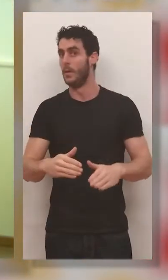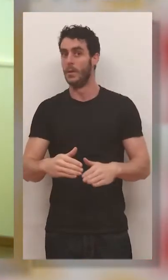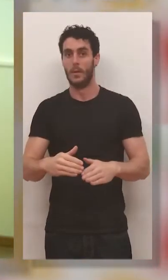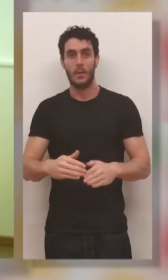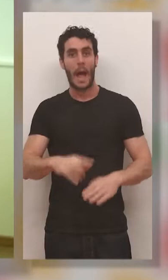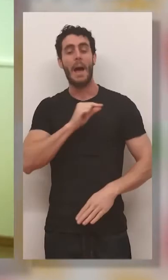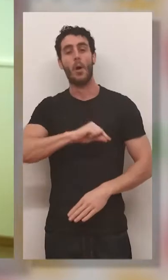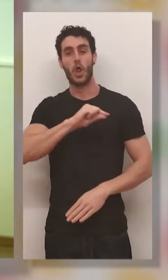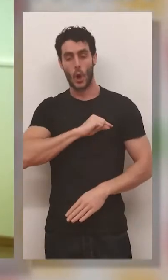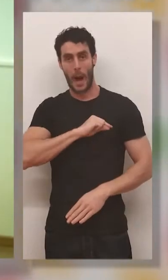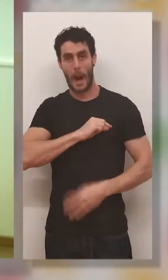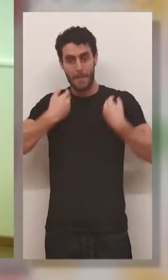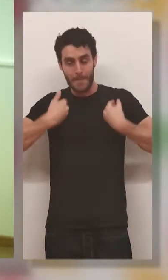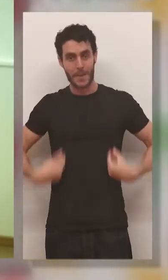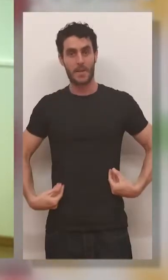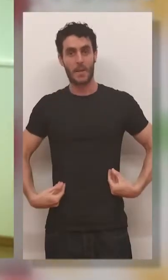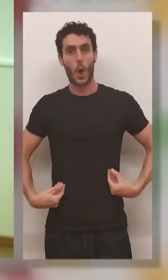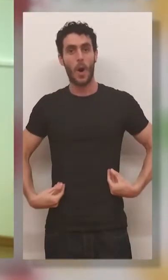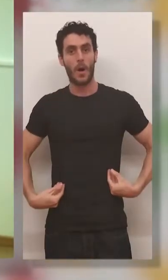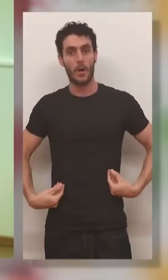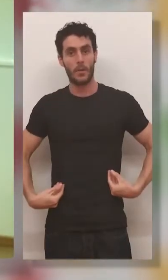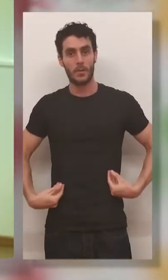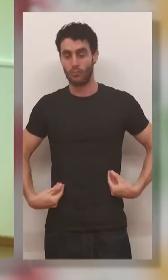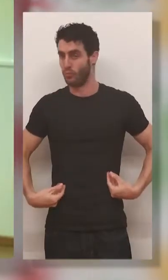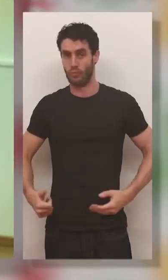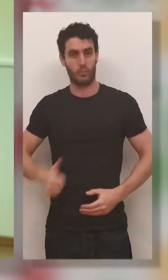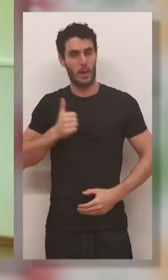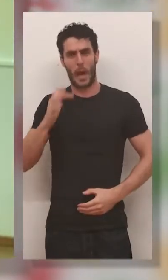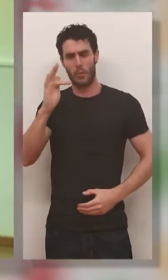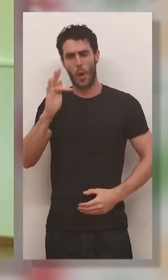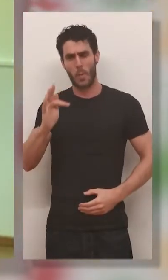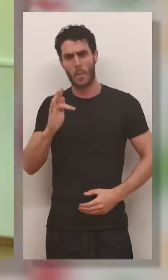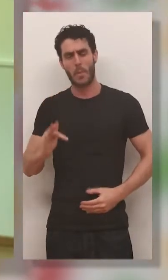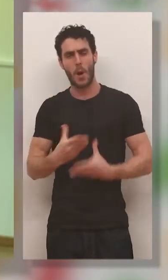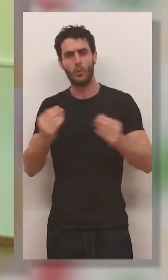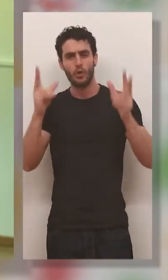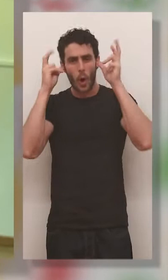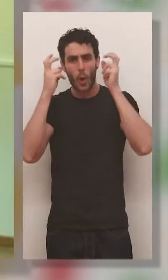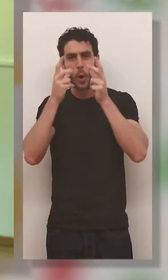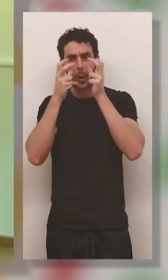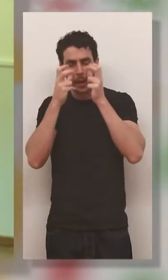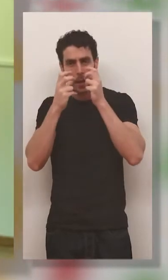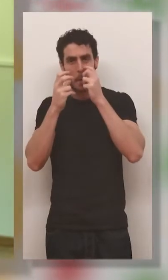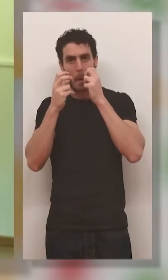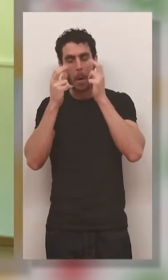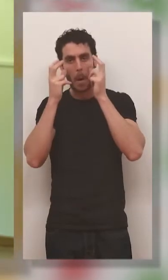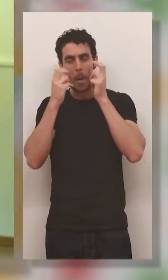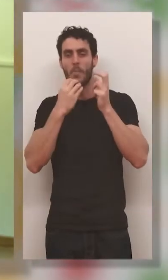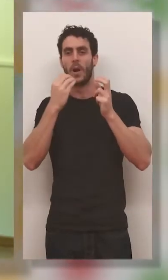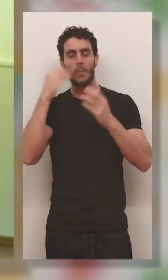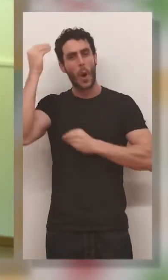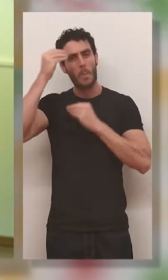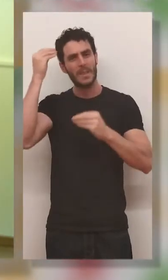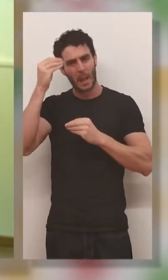emocional, físico, pues son muchas las ventajas. A nivel cognitivo, un mayor pensamiento crítico,